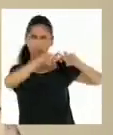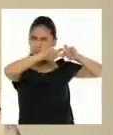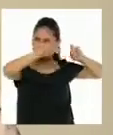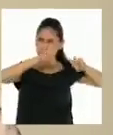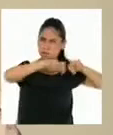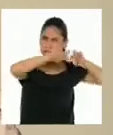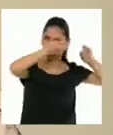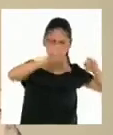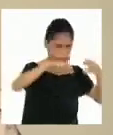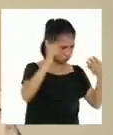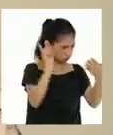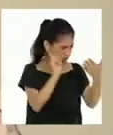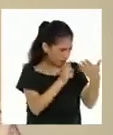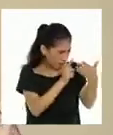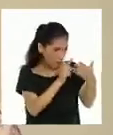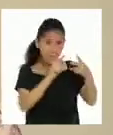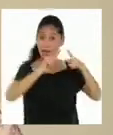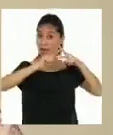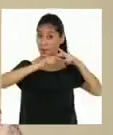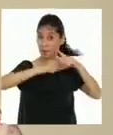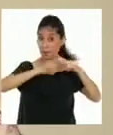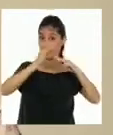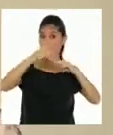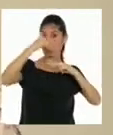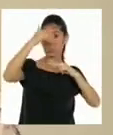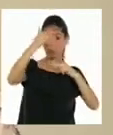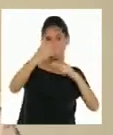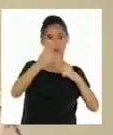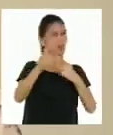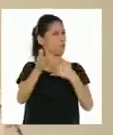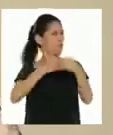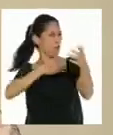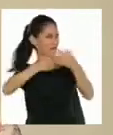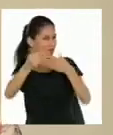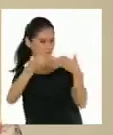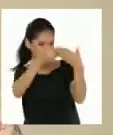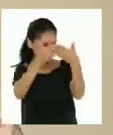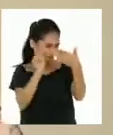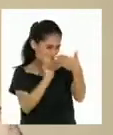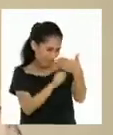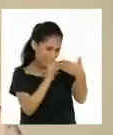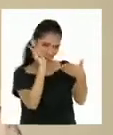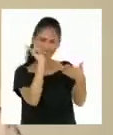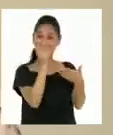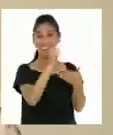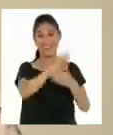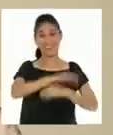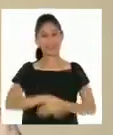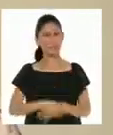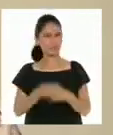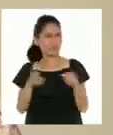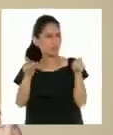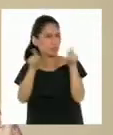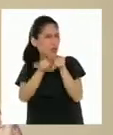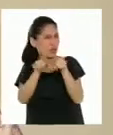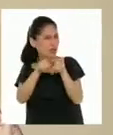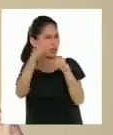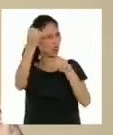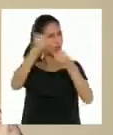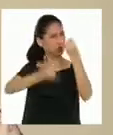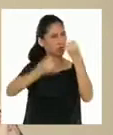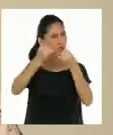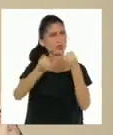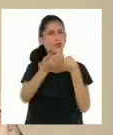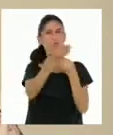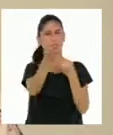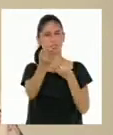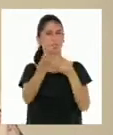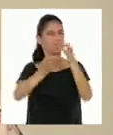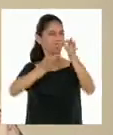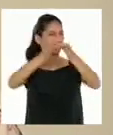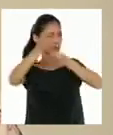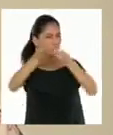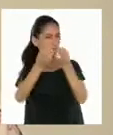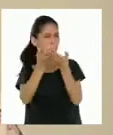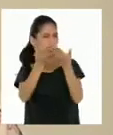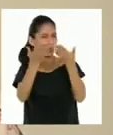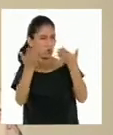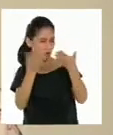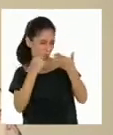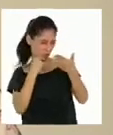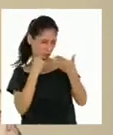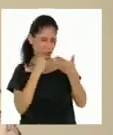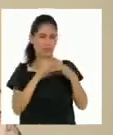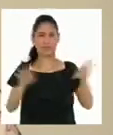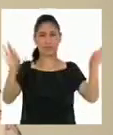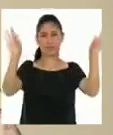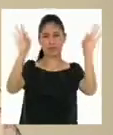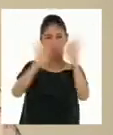de partida para realizar cualquier estudio. Finalmente, han resaltado la importancia de la participación